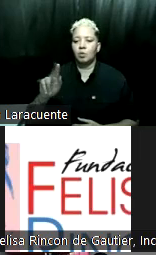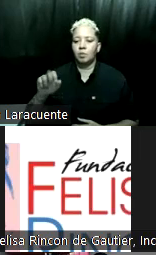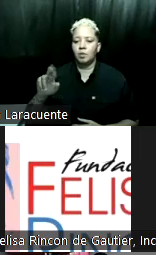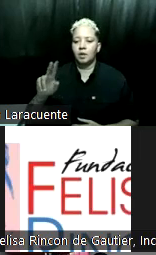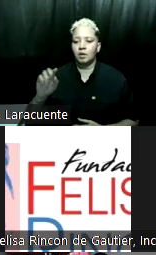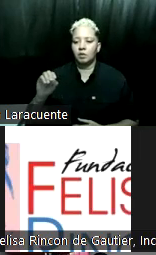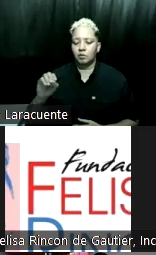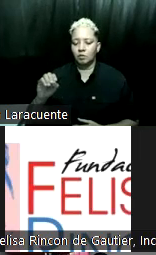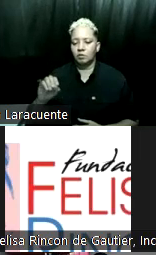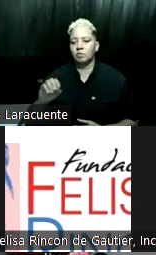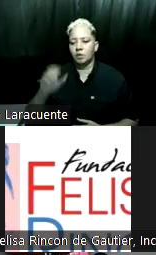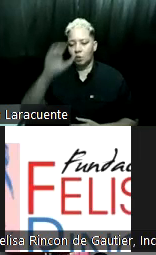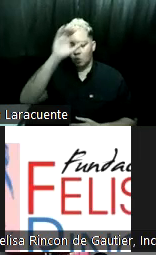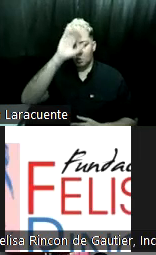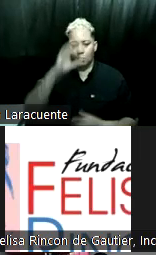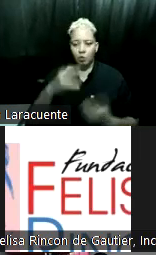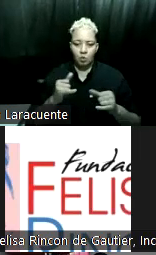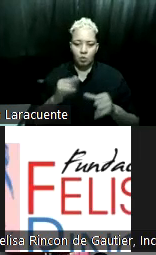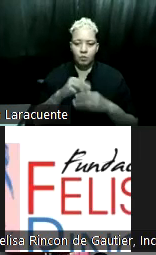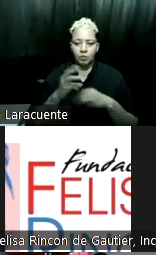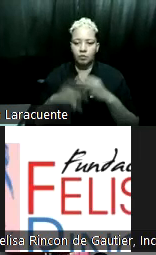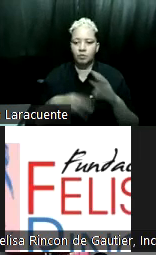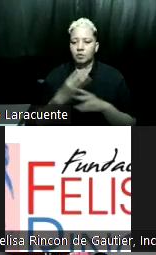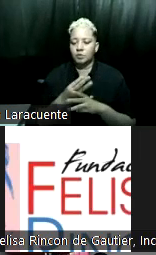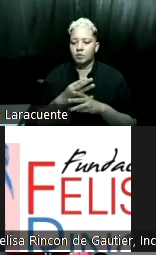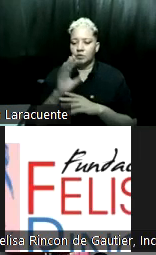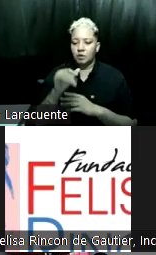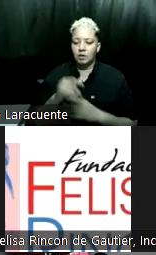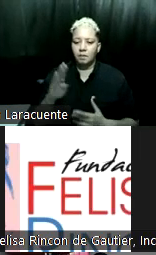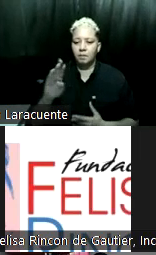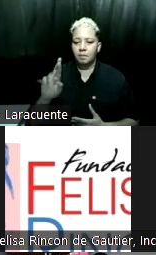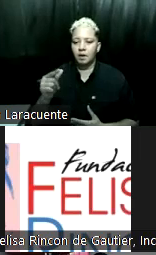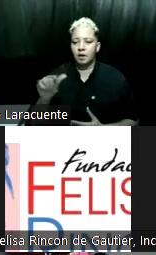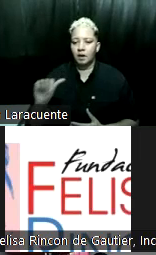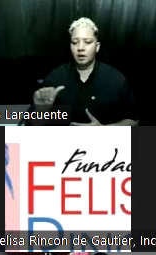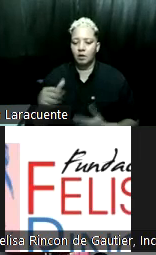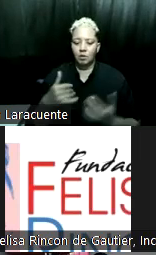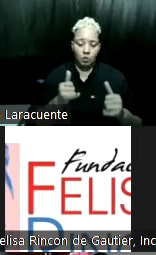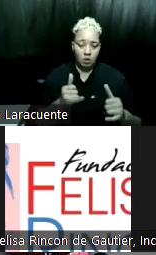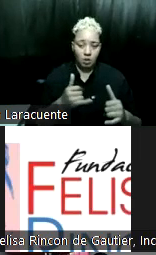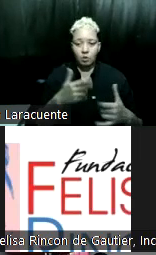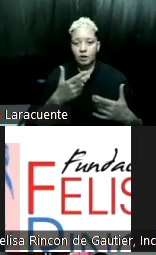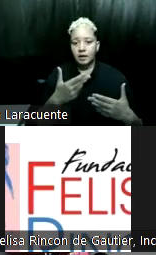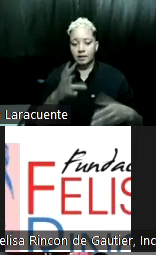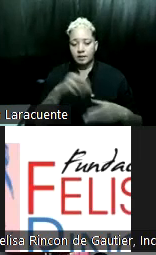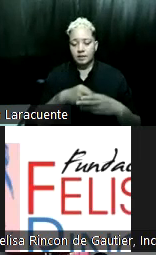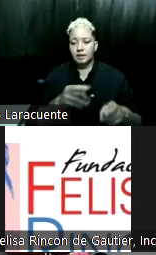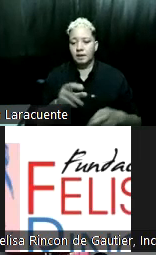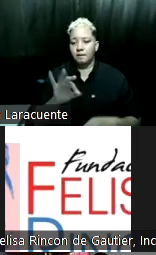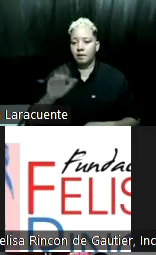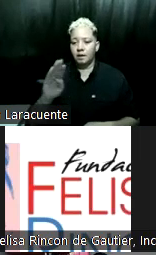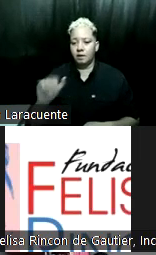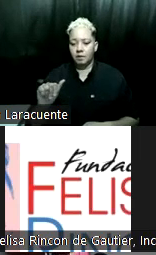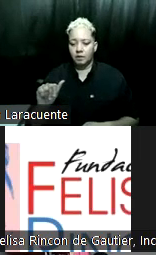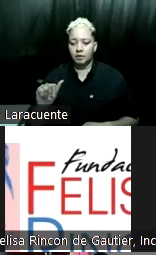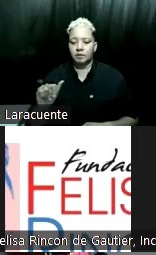jugó también en Mundo Básquet, Manuel Raga. Estoy mencionando los jugadores que están en el Salón de la Fama de FIBA que